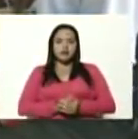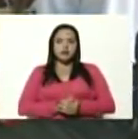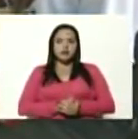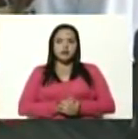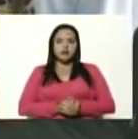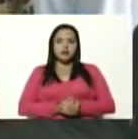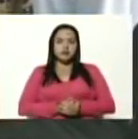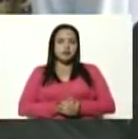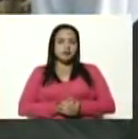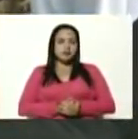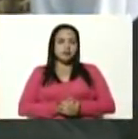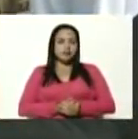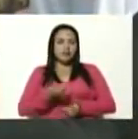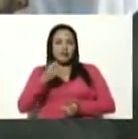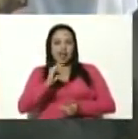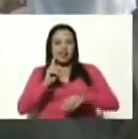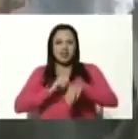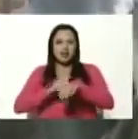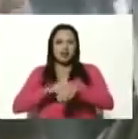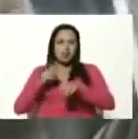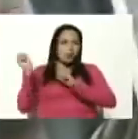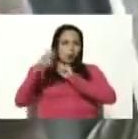Estábamos en medio de aquella guarimba.